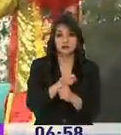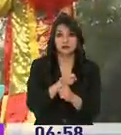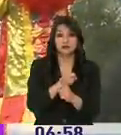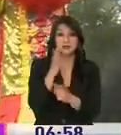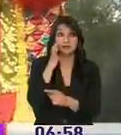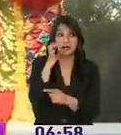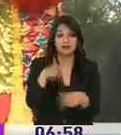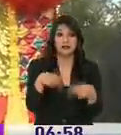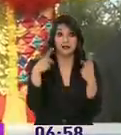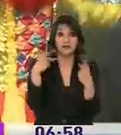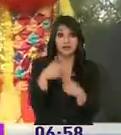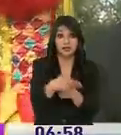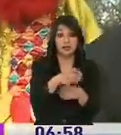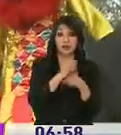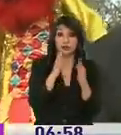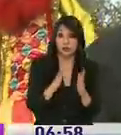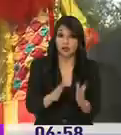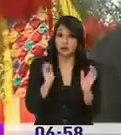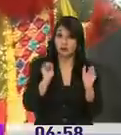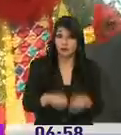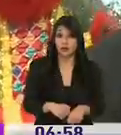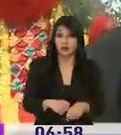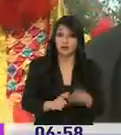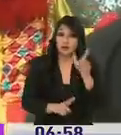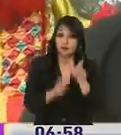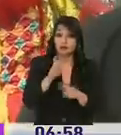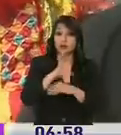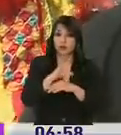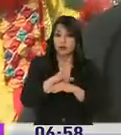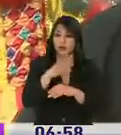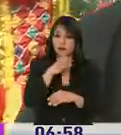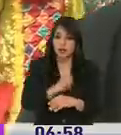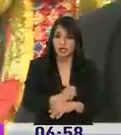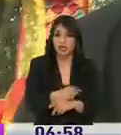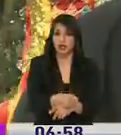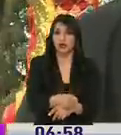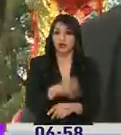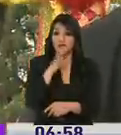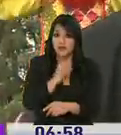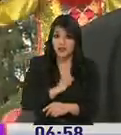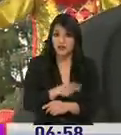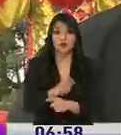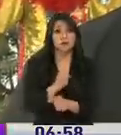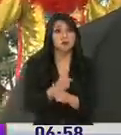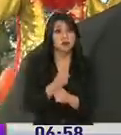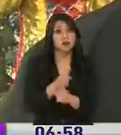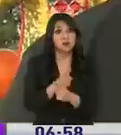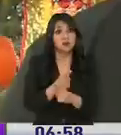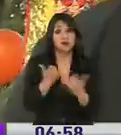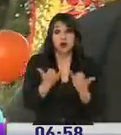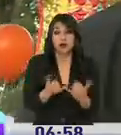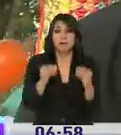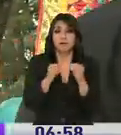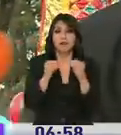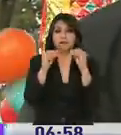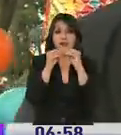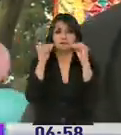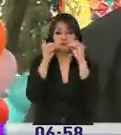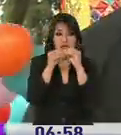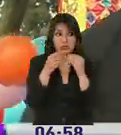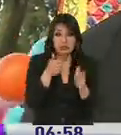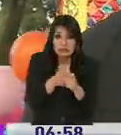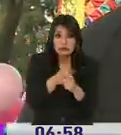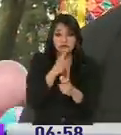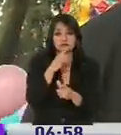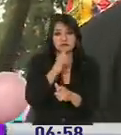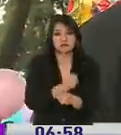de vida más alta para los ecuatorianos, la población del Ecuador está envejeciendo. Y por lo tanto vamos a encontrarnos cada vez más de frente con